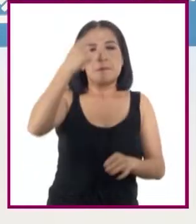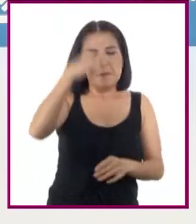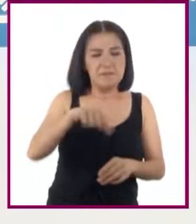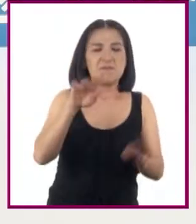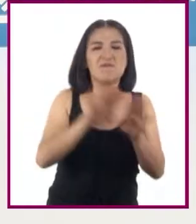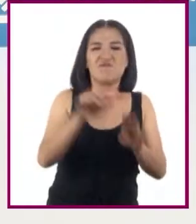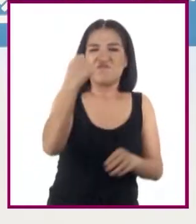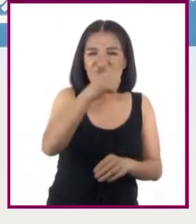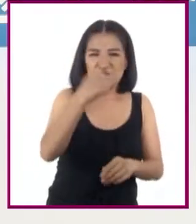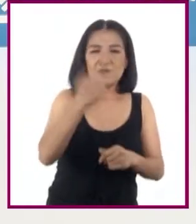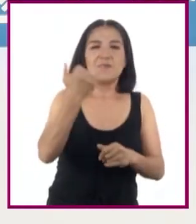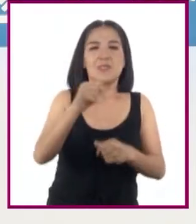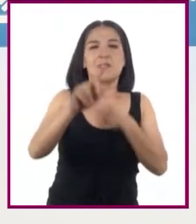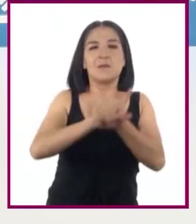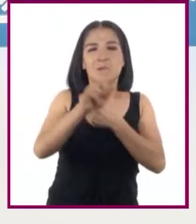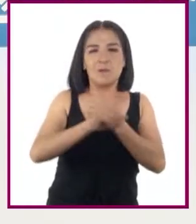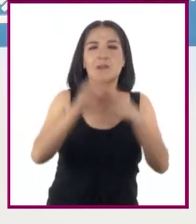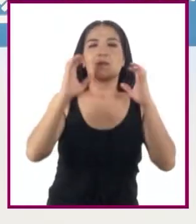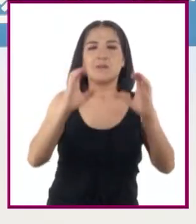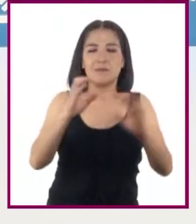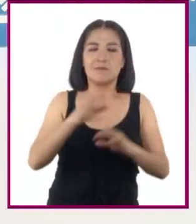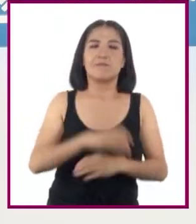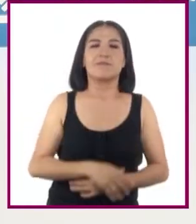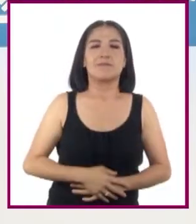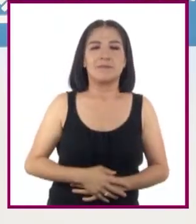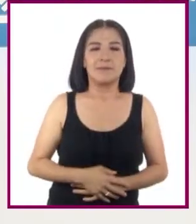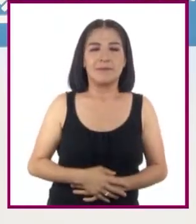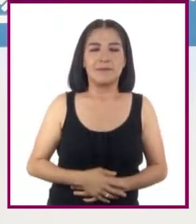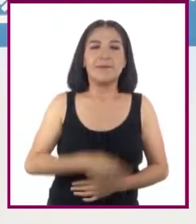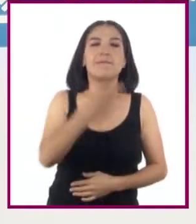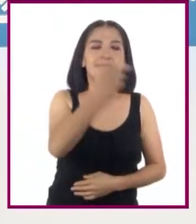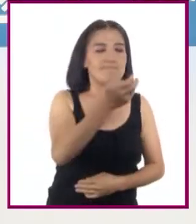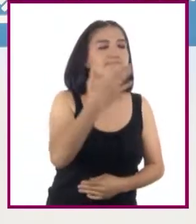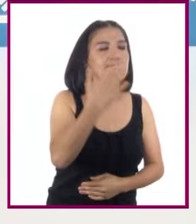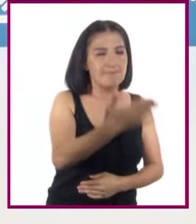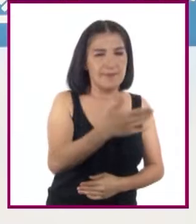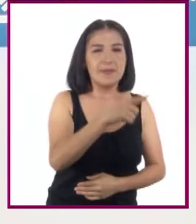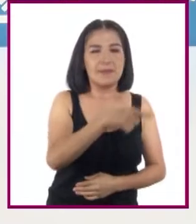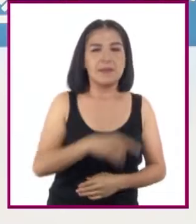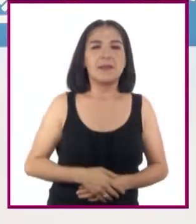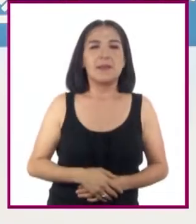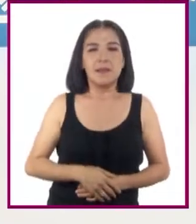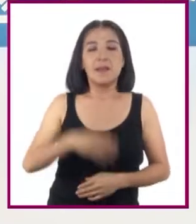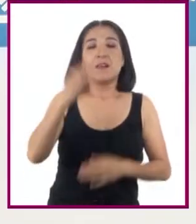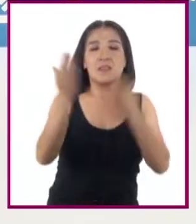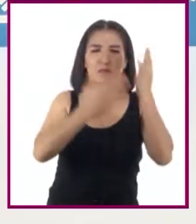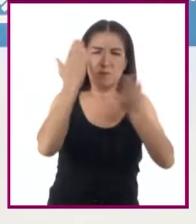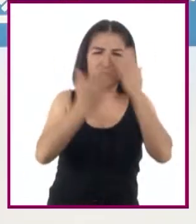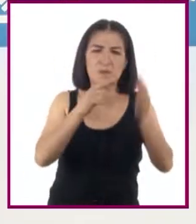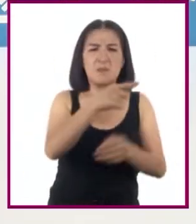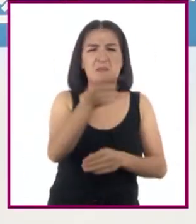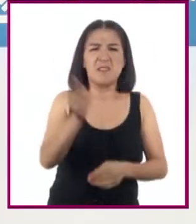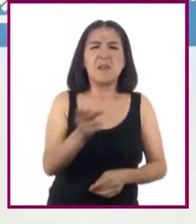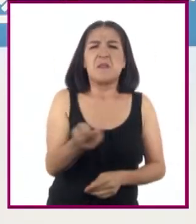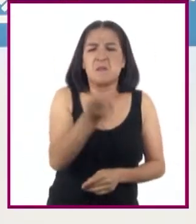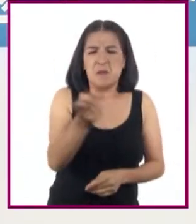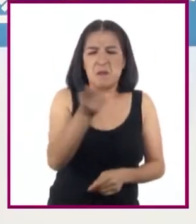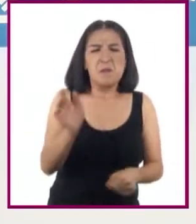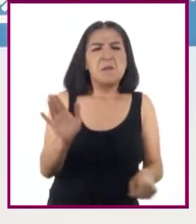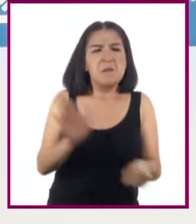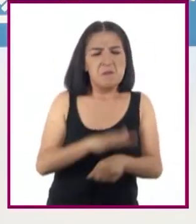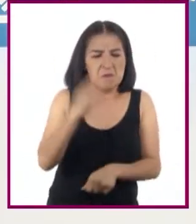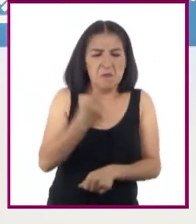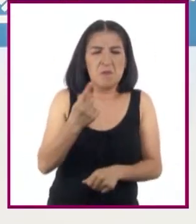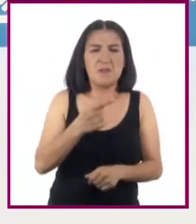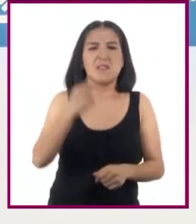las adicciones y los cuidados que podamos tener. Es correcto. Los estudiantes se pueden preguntar ¿por qué tratar